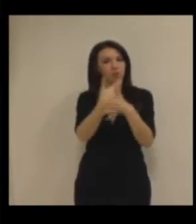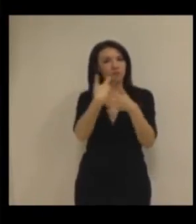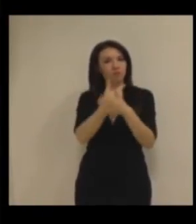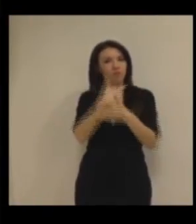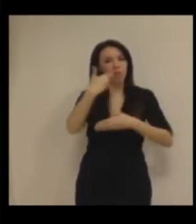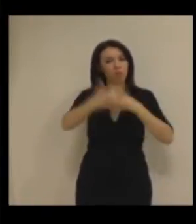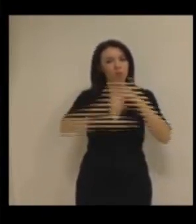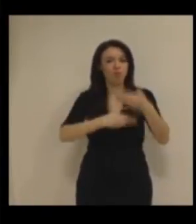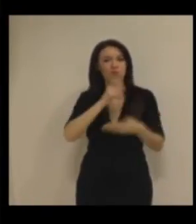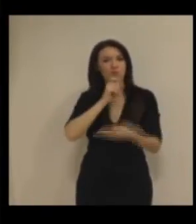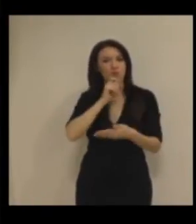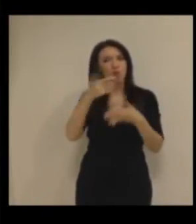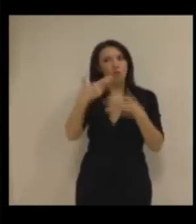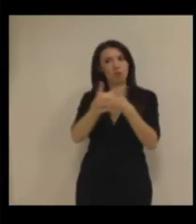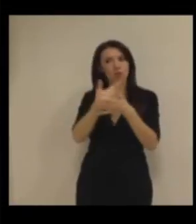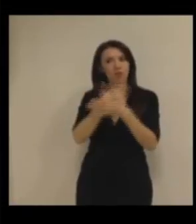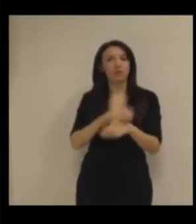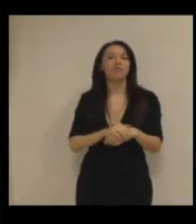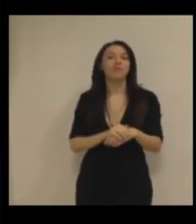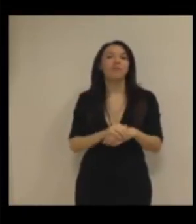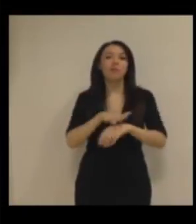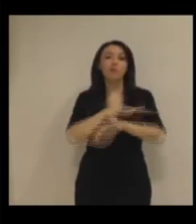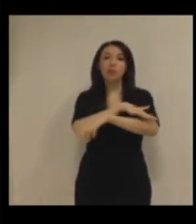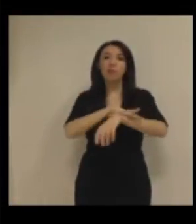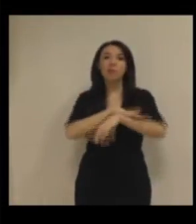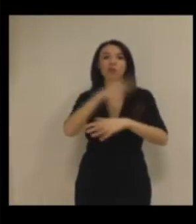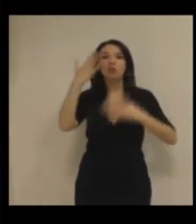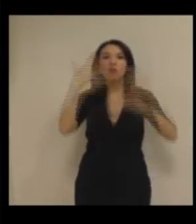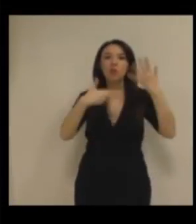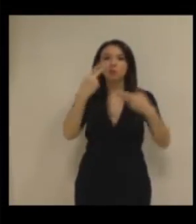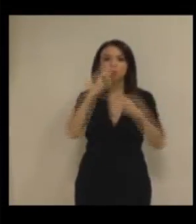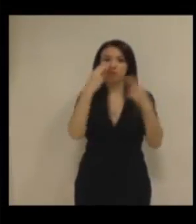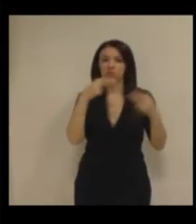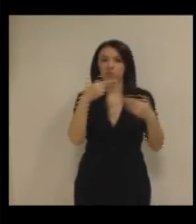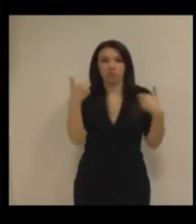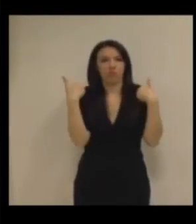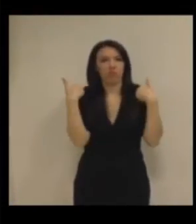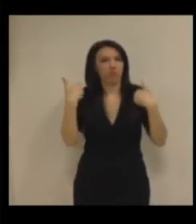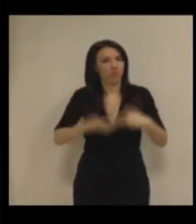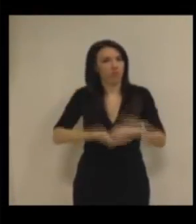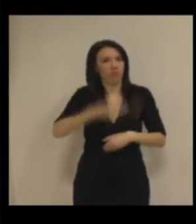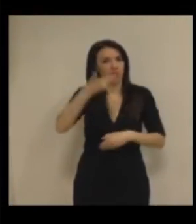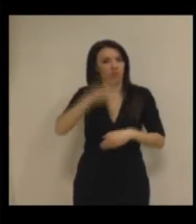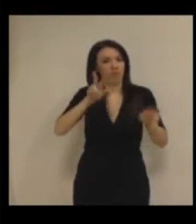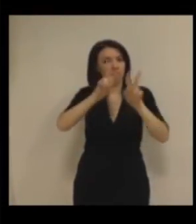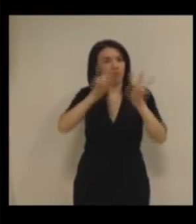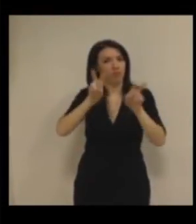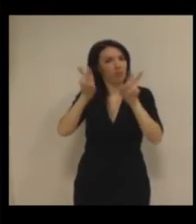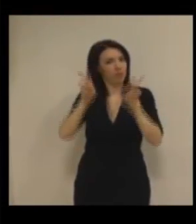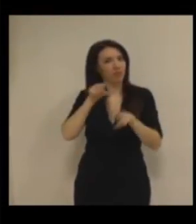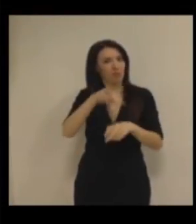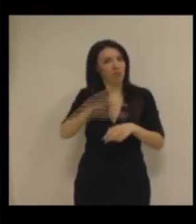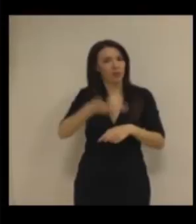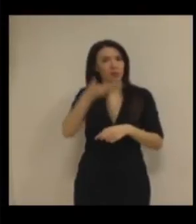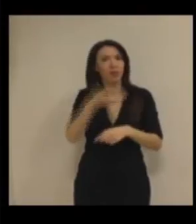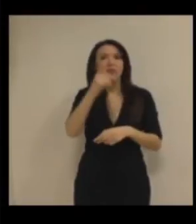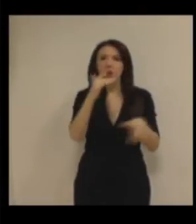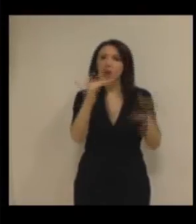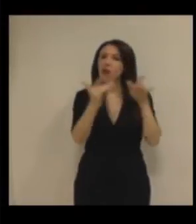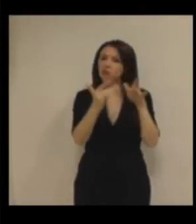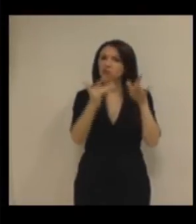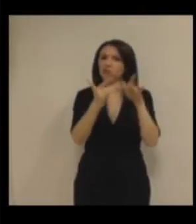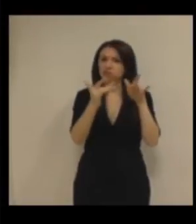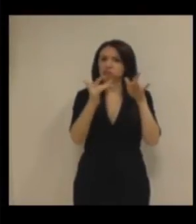sus procedimientos, ¿no? Con el Ministerio de Administraciones Públicas, responsables clave de muchísimos de estos temas, pues también hemos tenido una relación muy